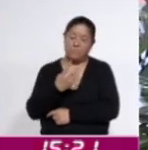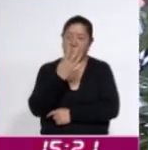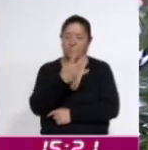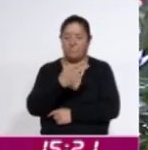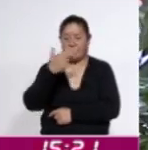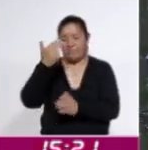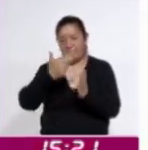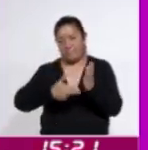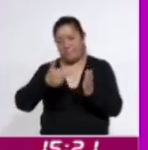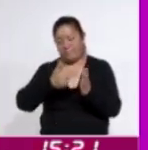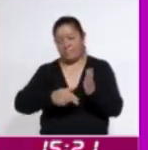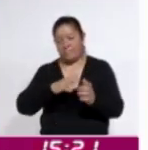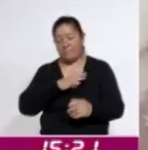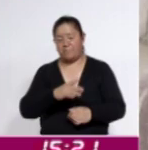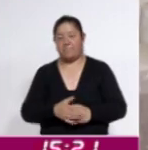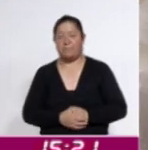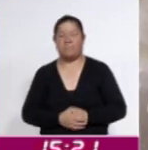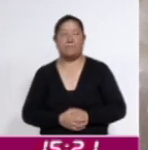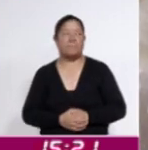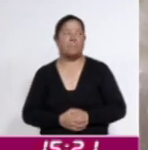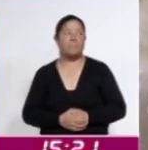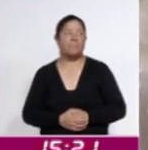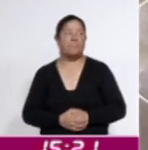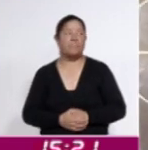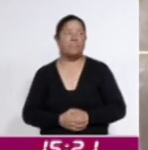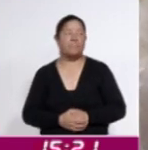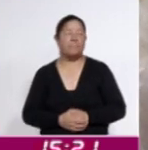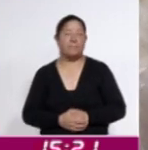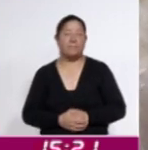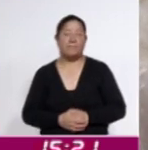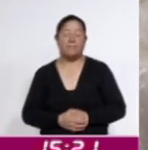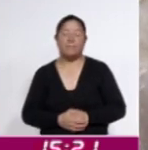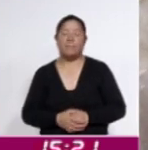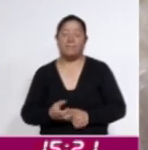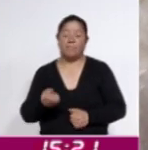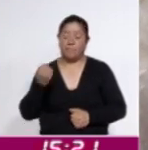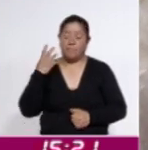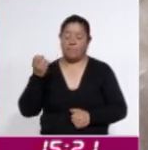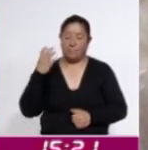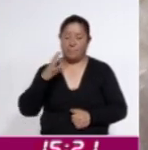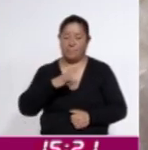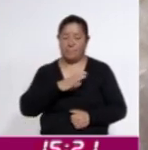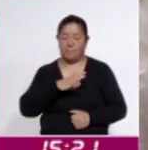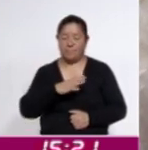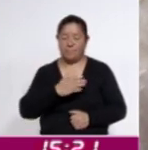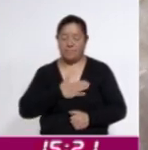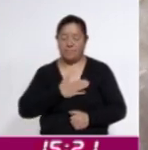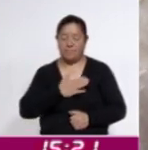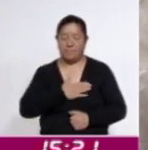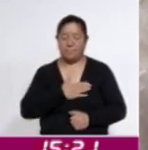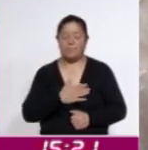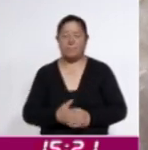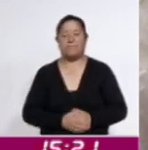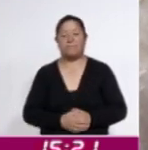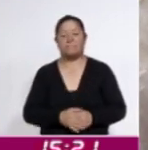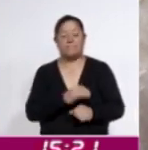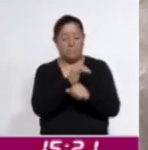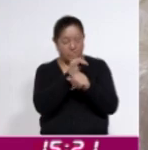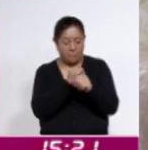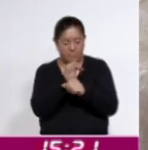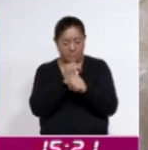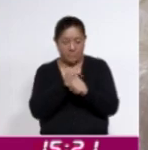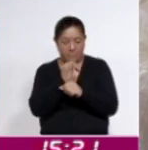realizar. Tenemos las ponencias que son de nosotros, son las investigaciones que hemos estado llevando a lo